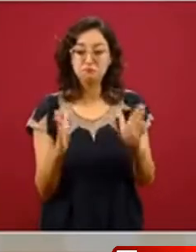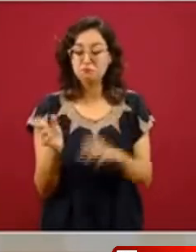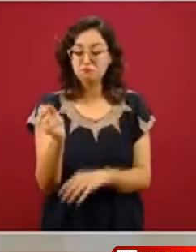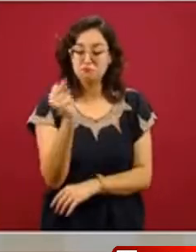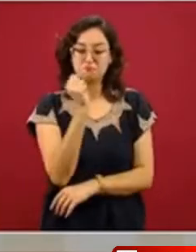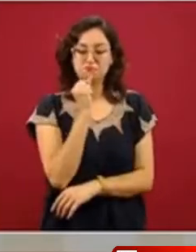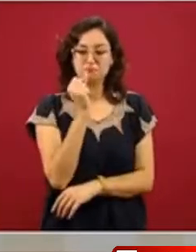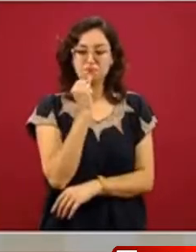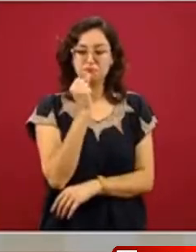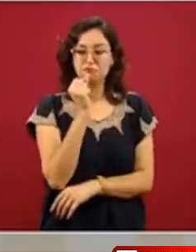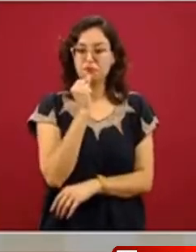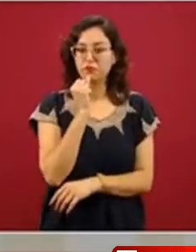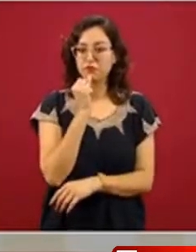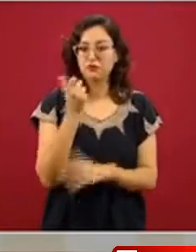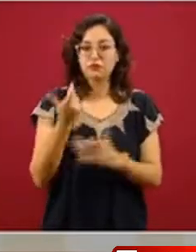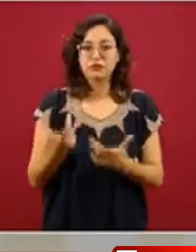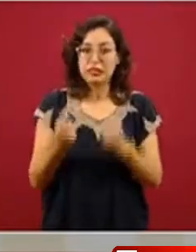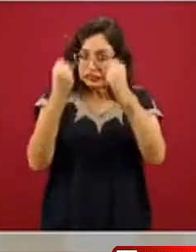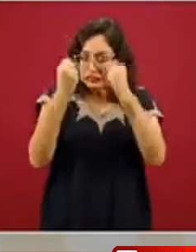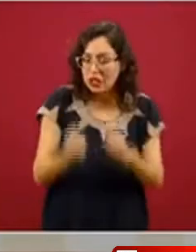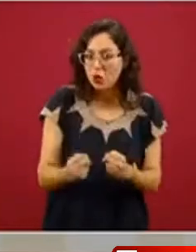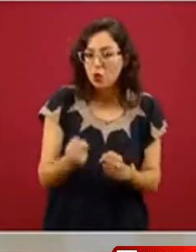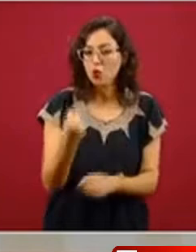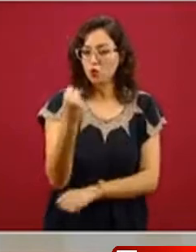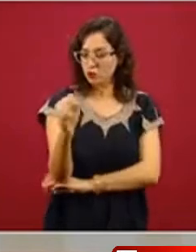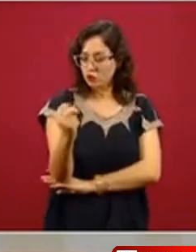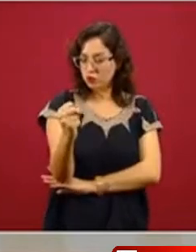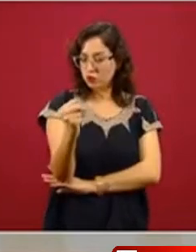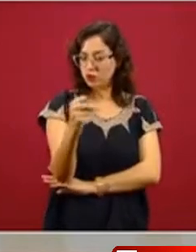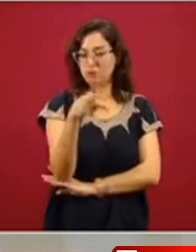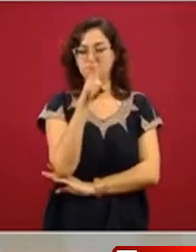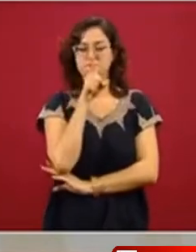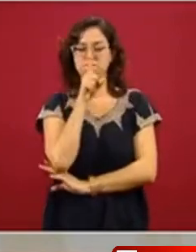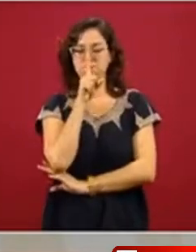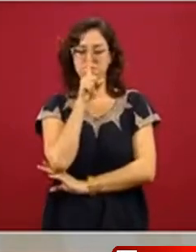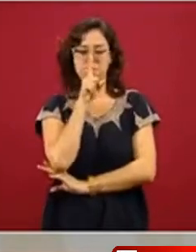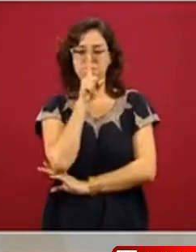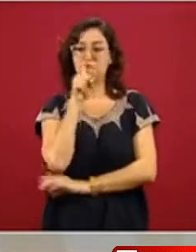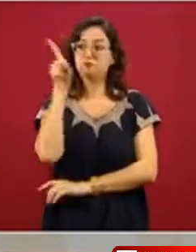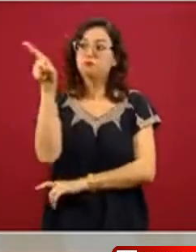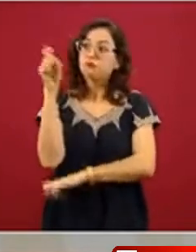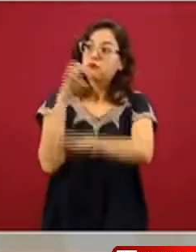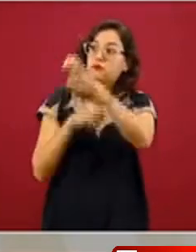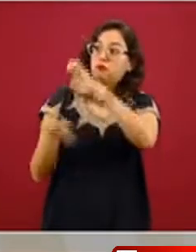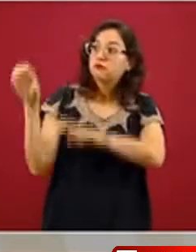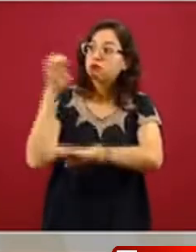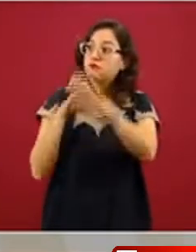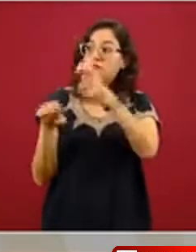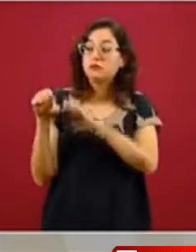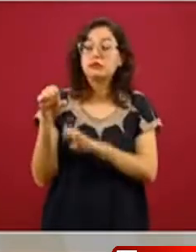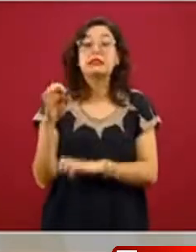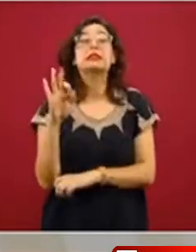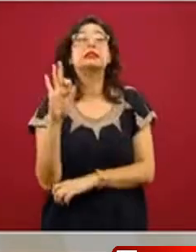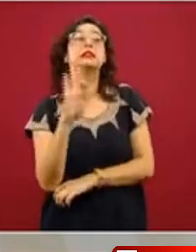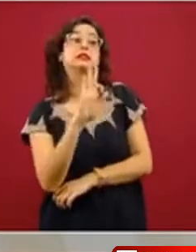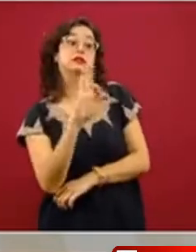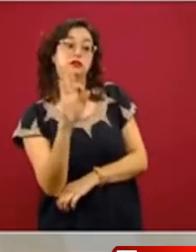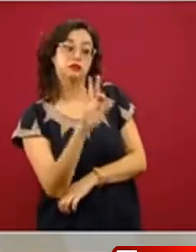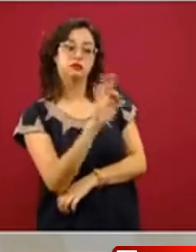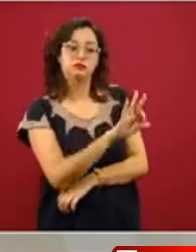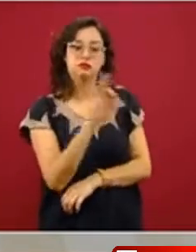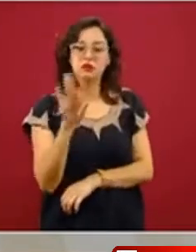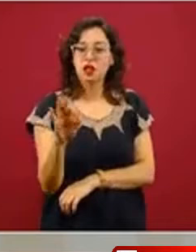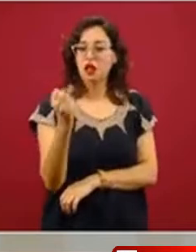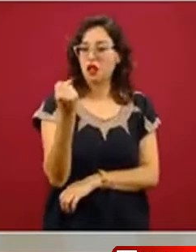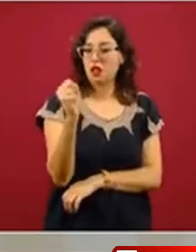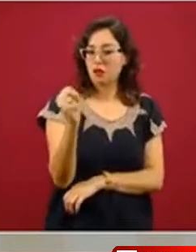termina la producción, no podemos garantizar que llegará en lo que la propia compañía nos ha indicado que la fecha que